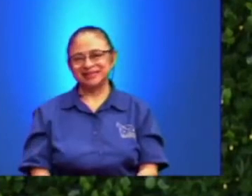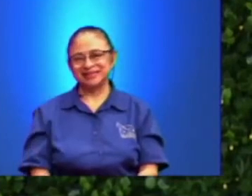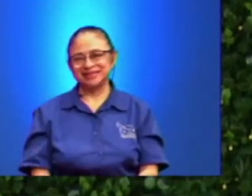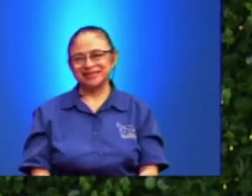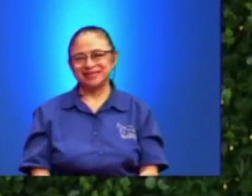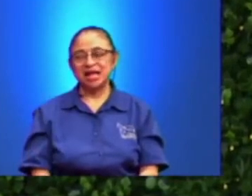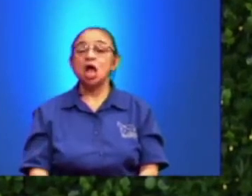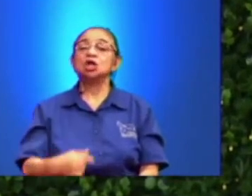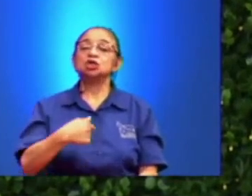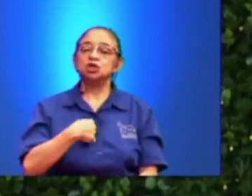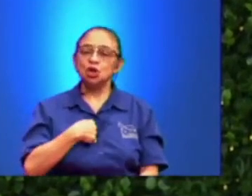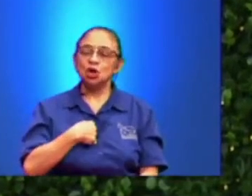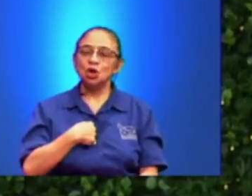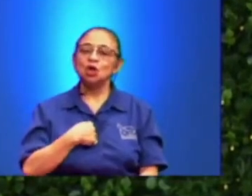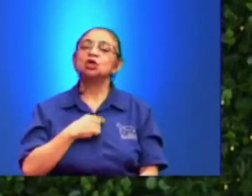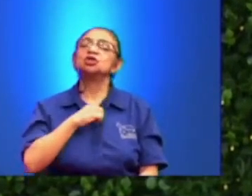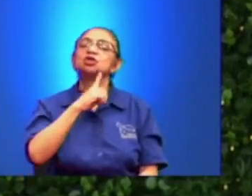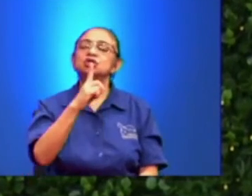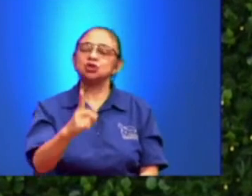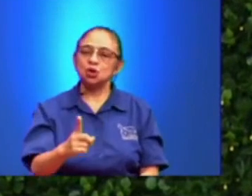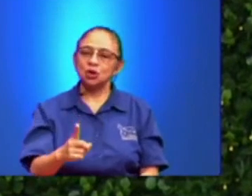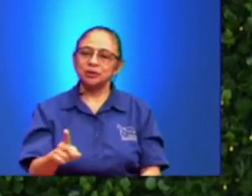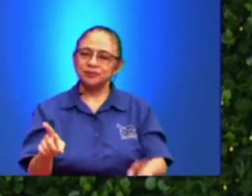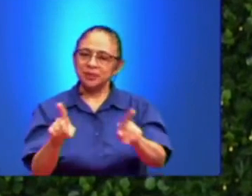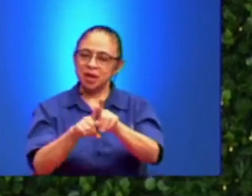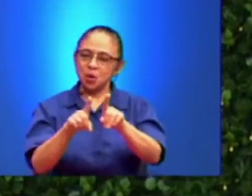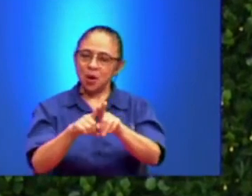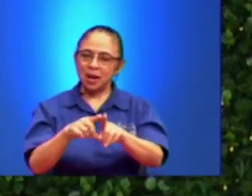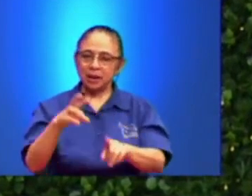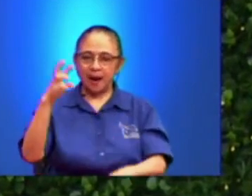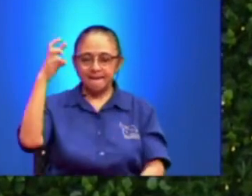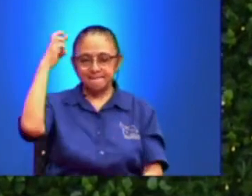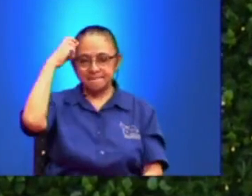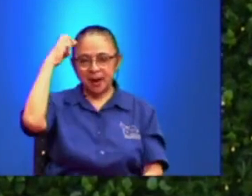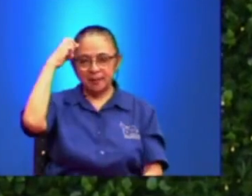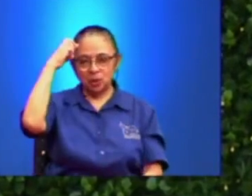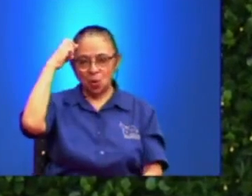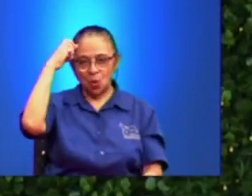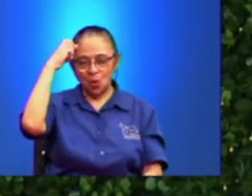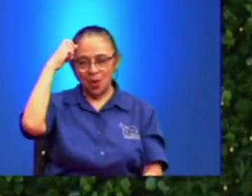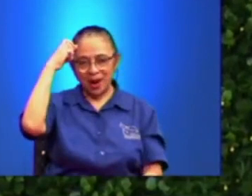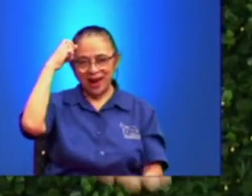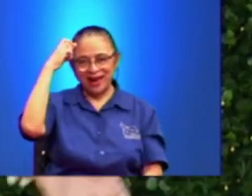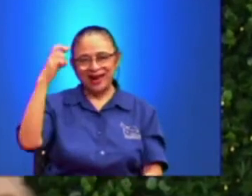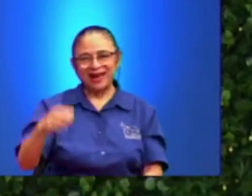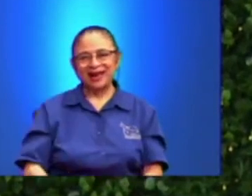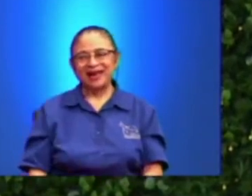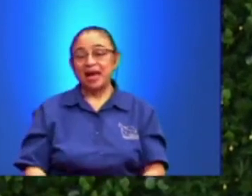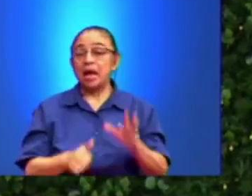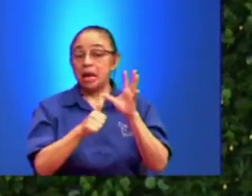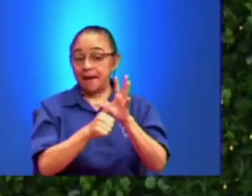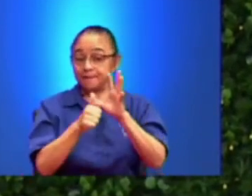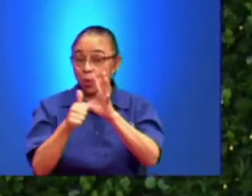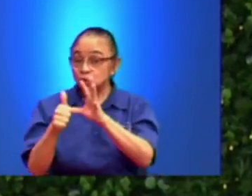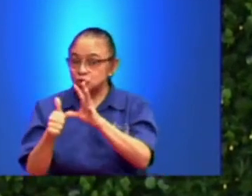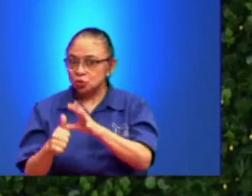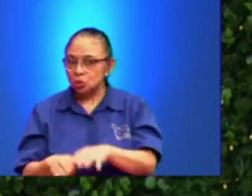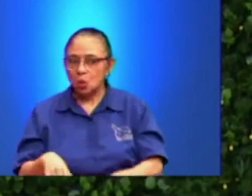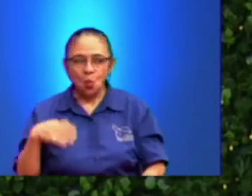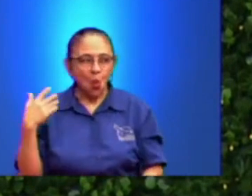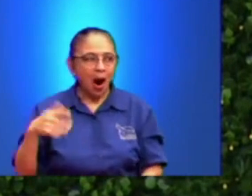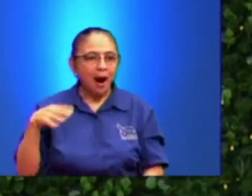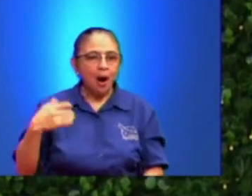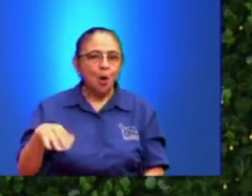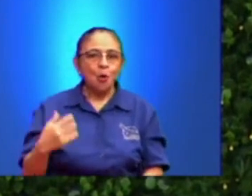yo soy concierto de pablo el apóstol imagínese usted el perito arquitecto de la iglesia